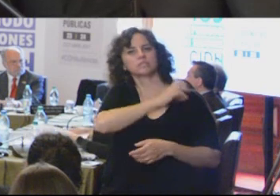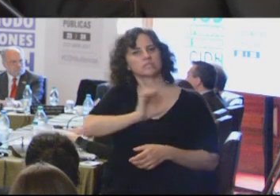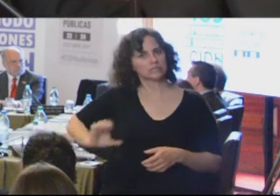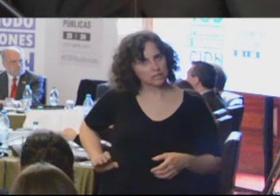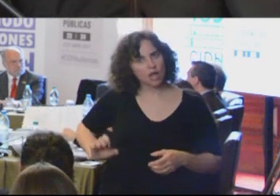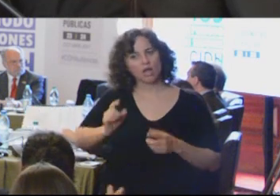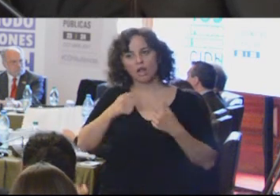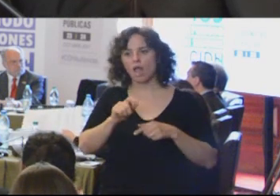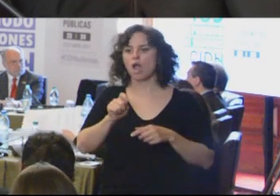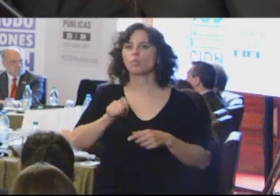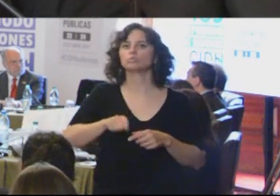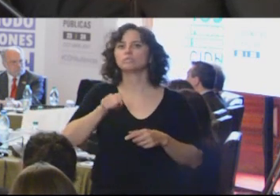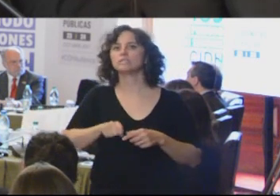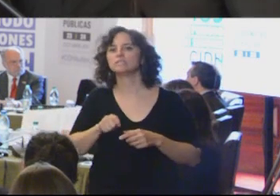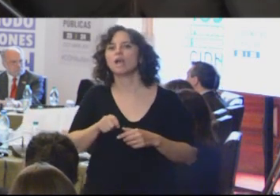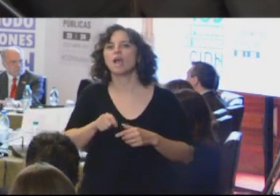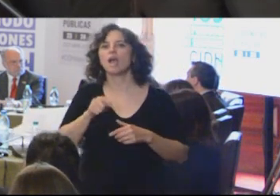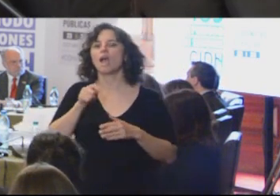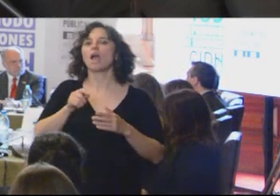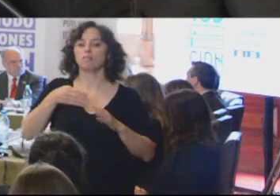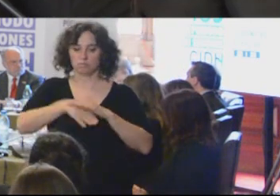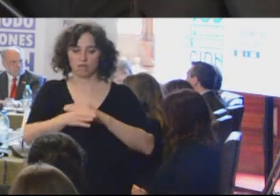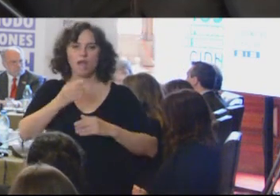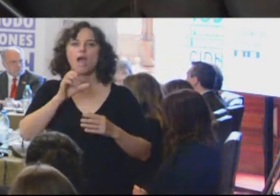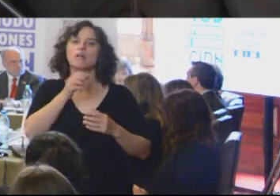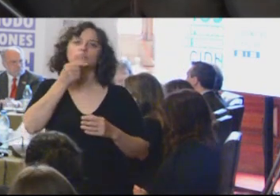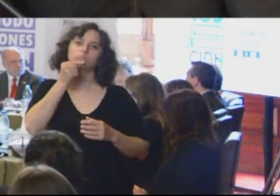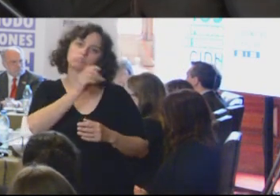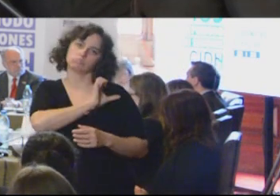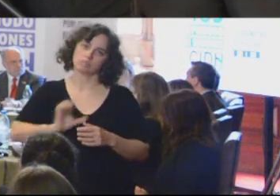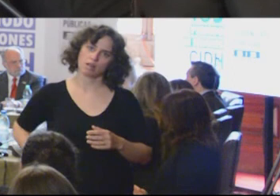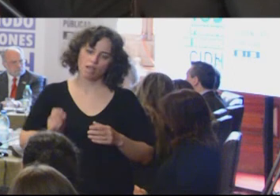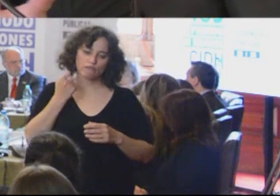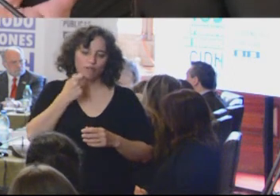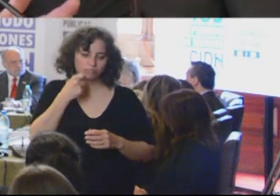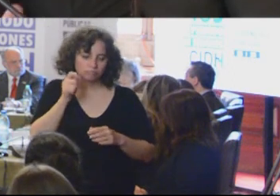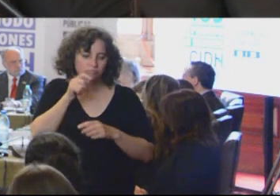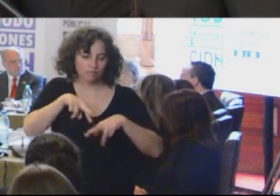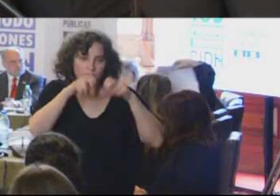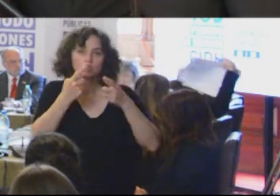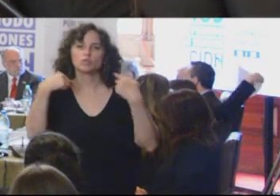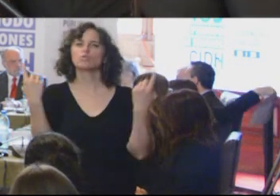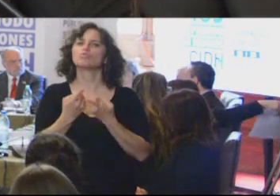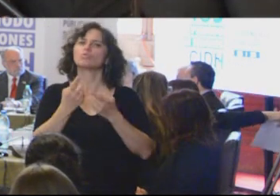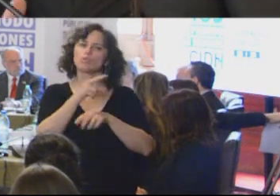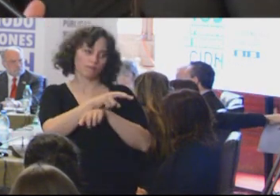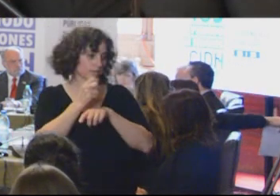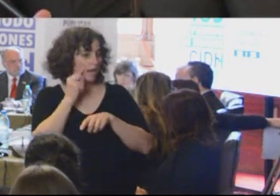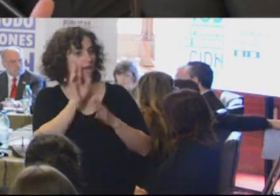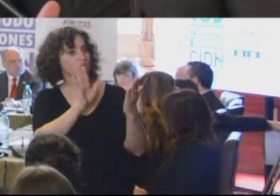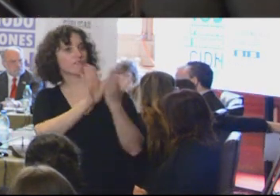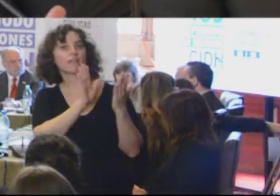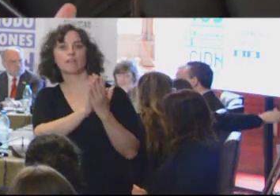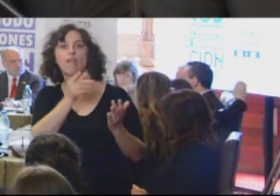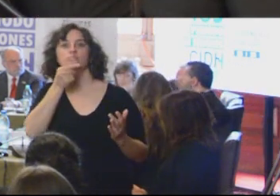justicia transicional abarca a los agentes del estado y nuestra aproximación al tema ya la fiscalidad o las cifras aquí frente a oficiales